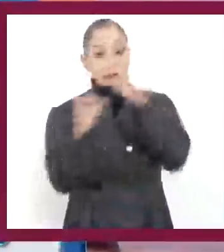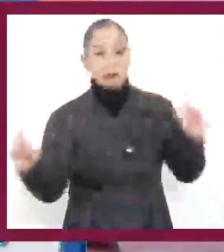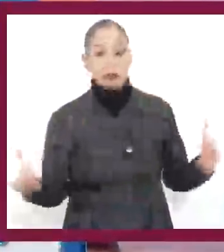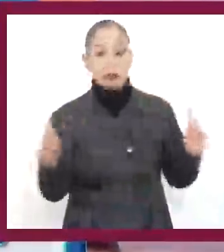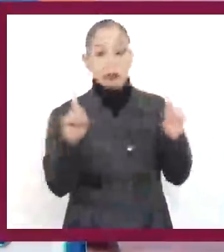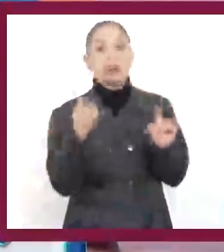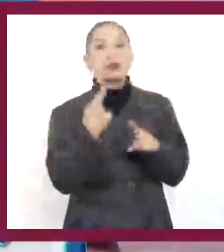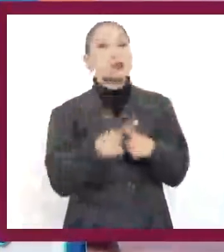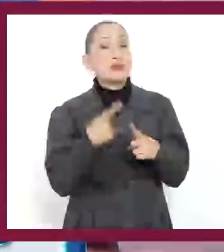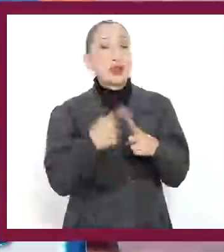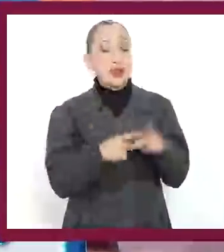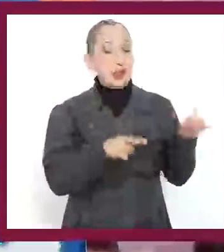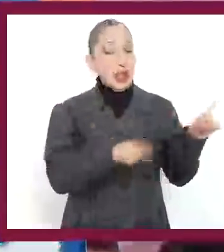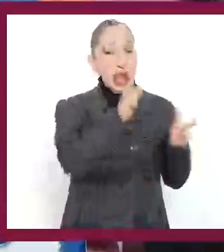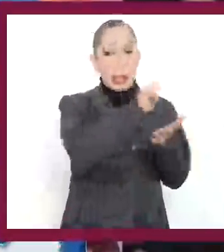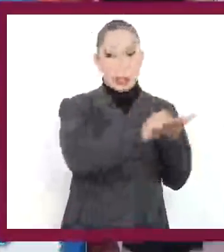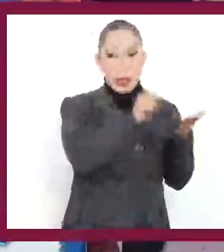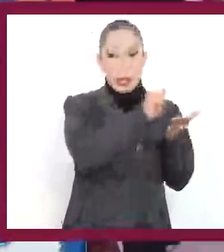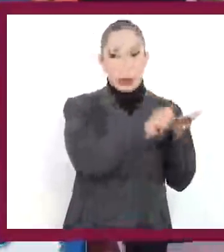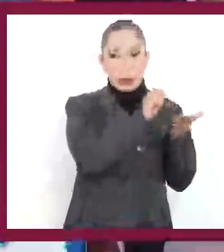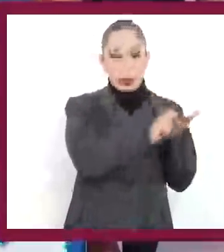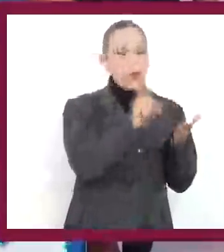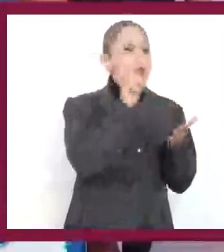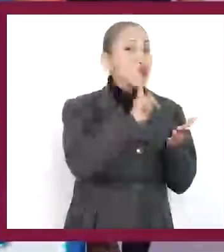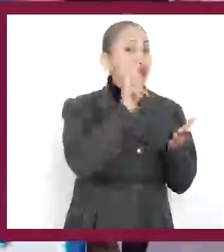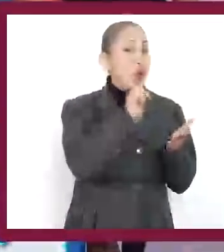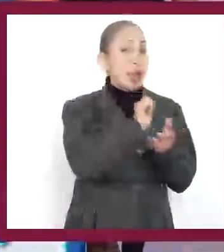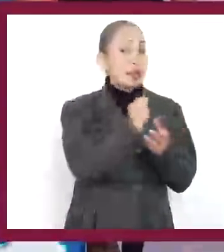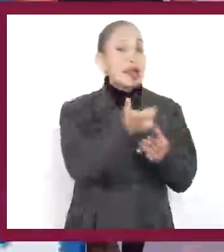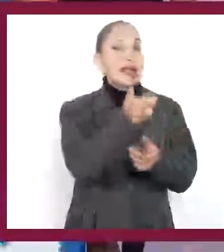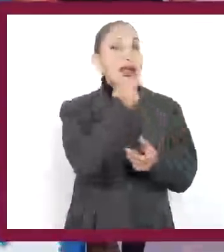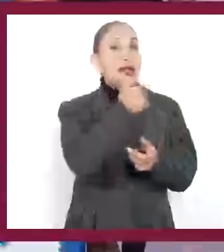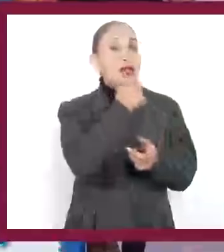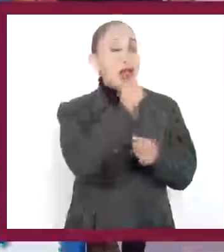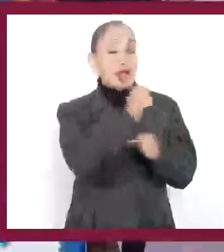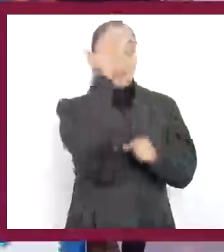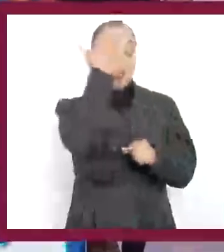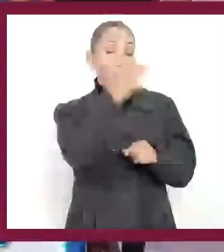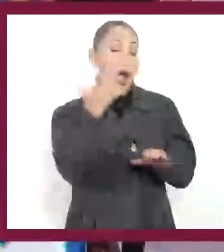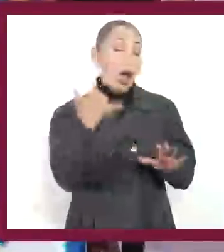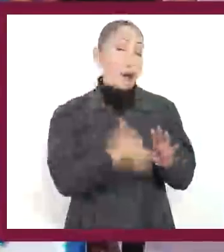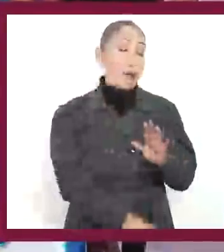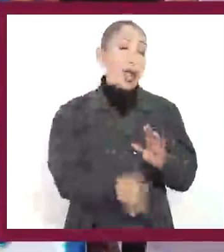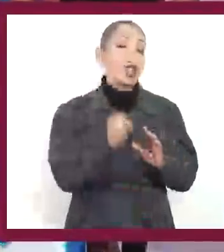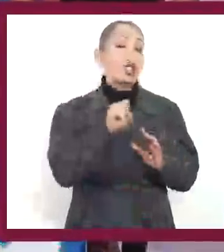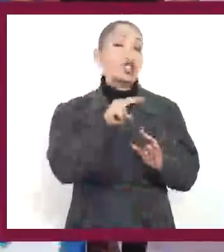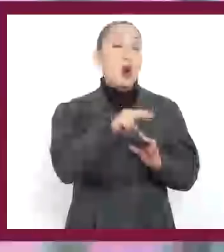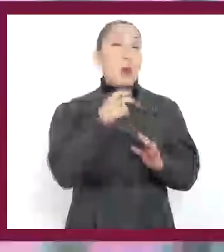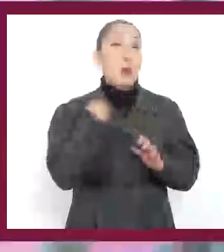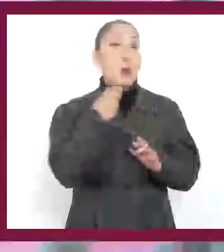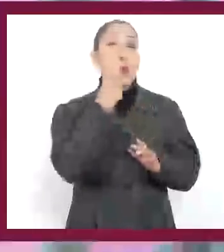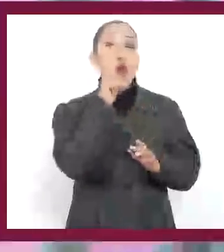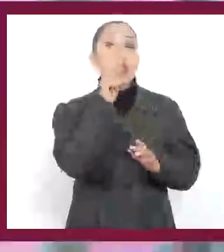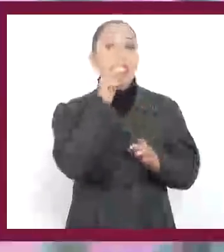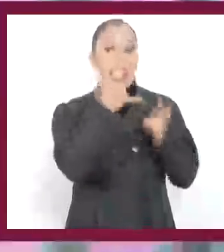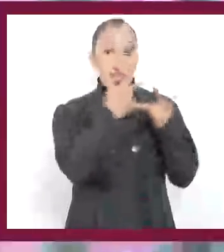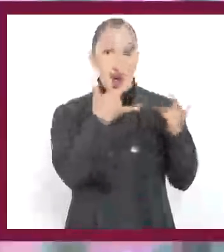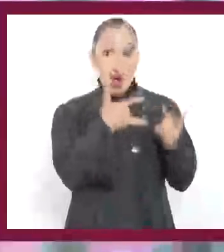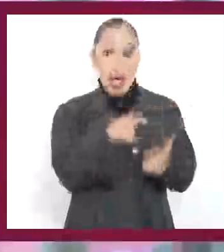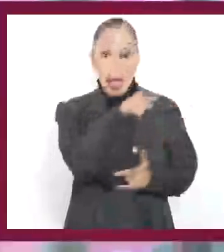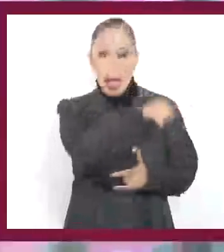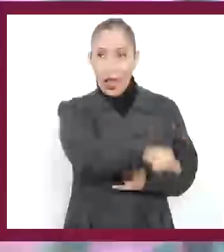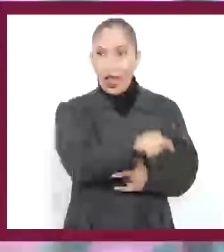son escritora y dramaturga británica, especializada en el subgénero policial. Ella